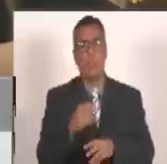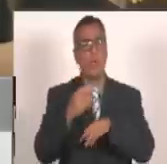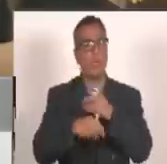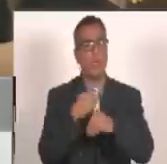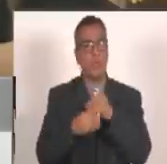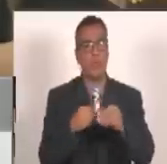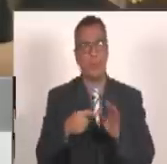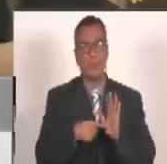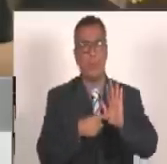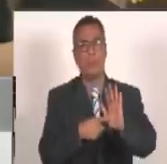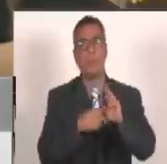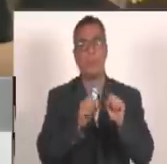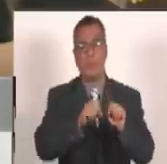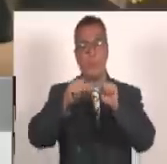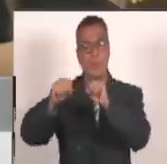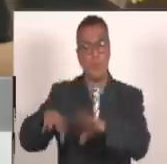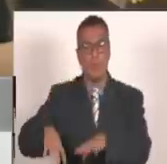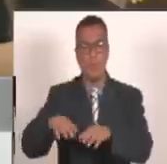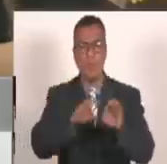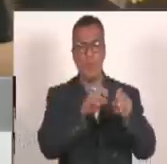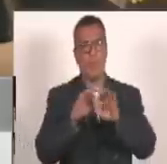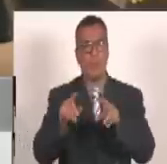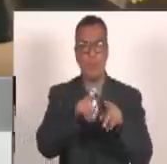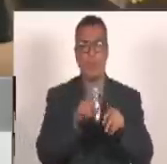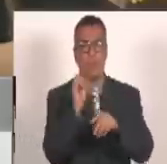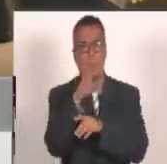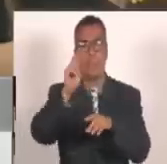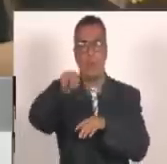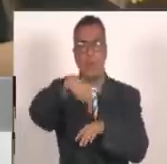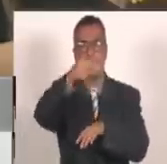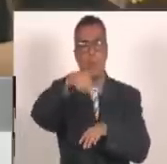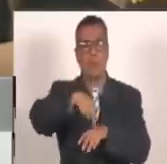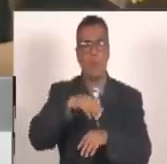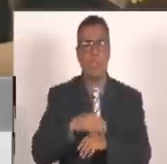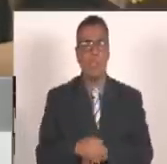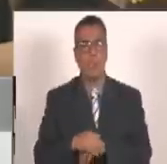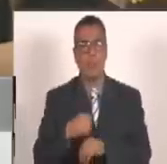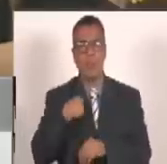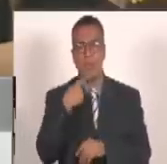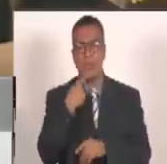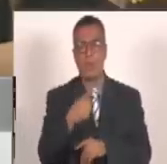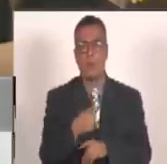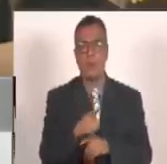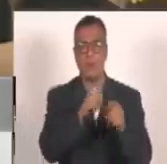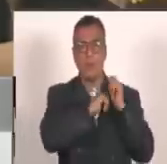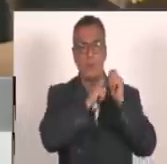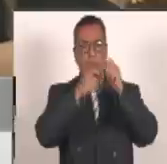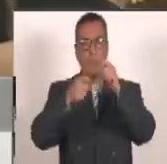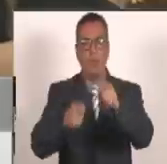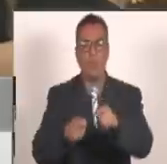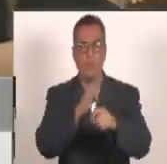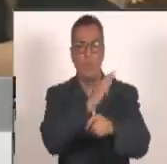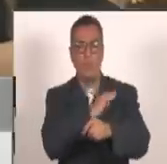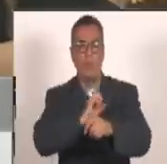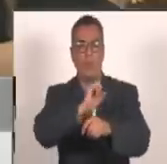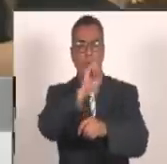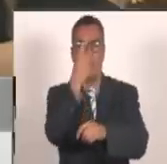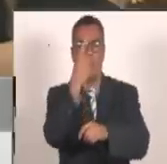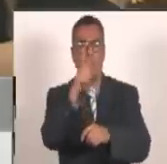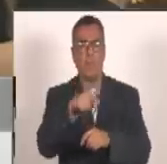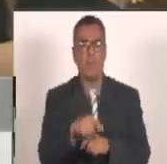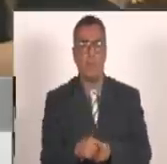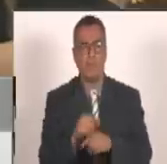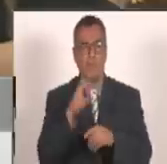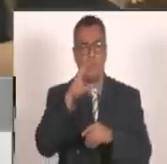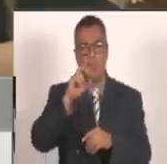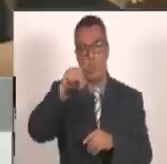mediante la cual presenta su renuncia como secretaria de la Asamblea Nacional en virtud de su designación como rectora principal